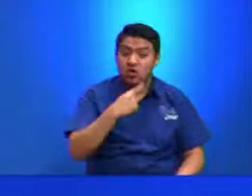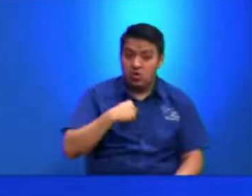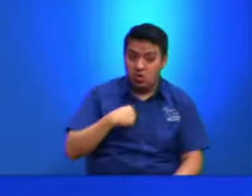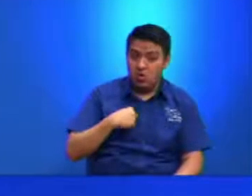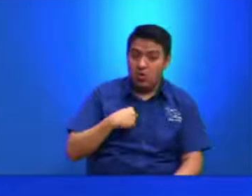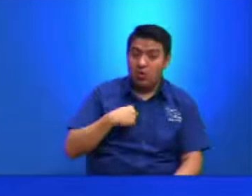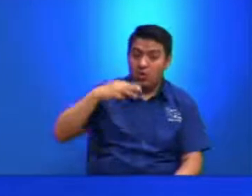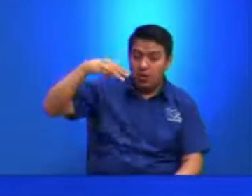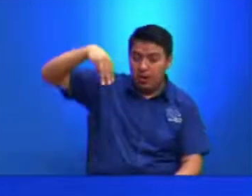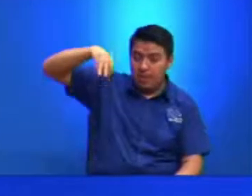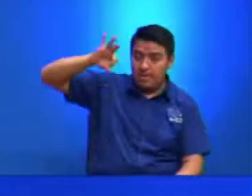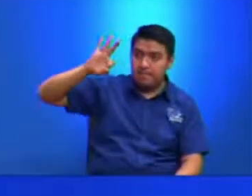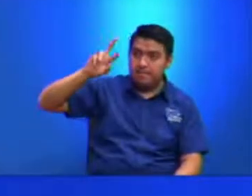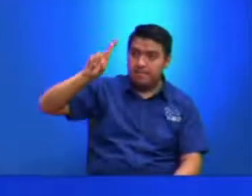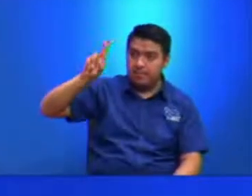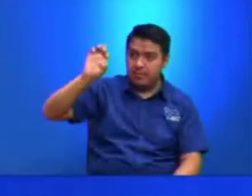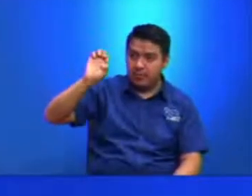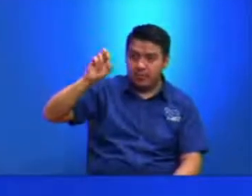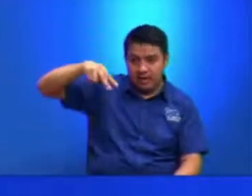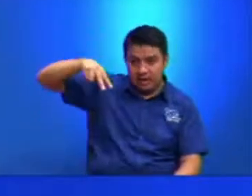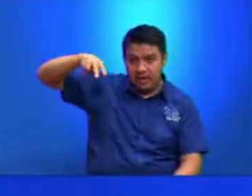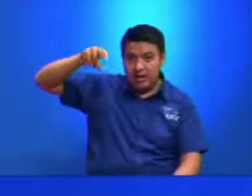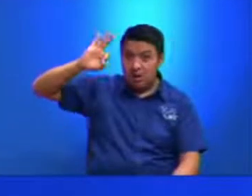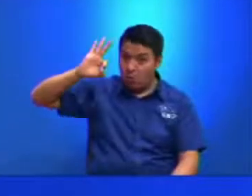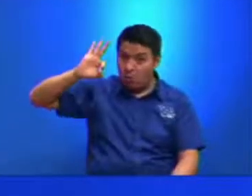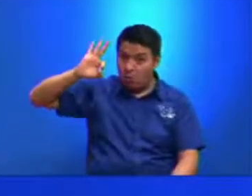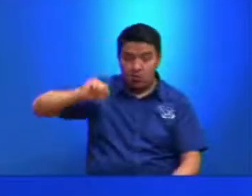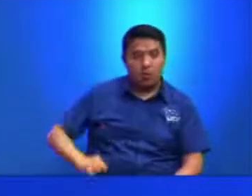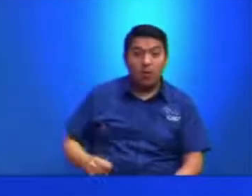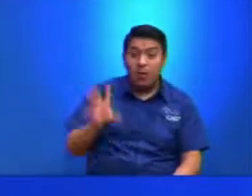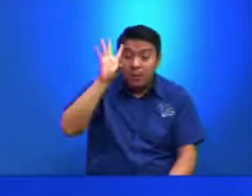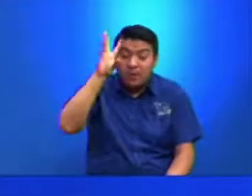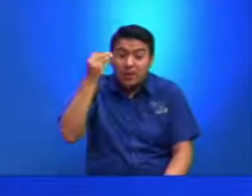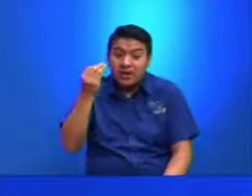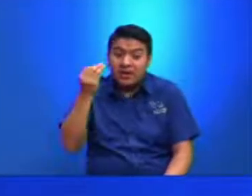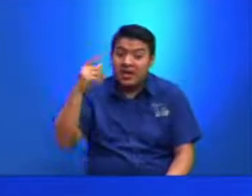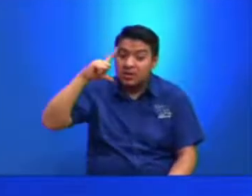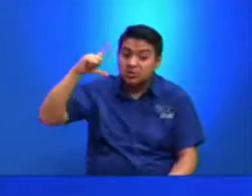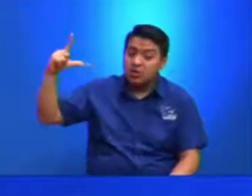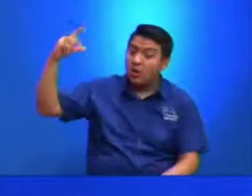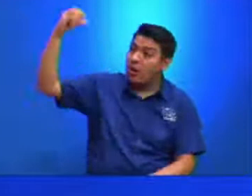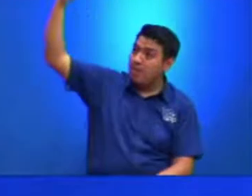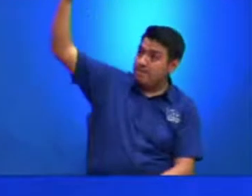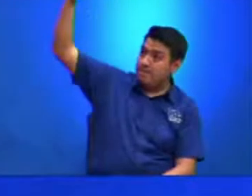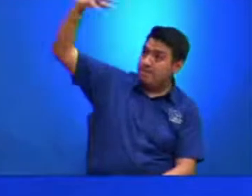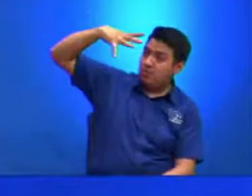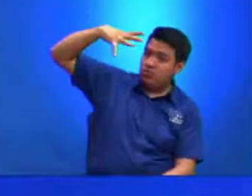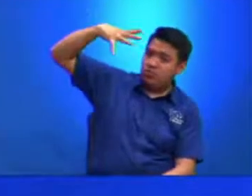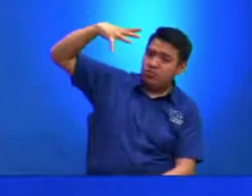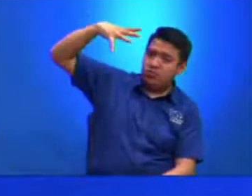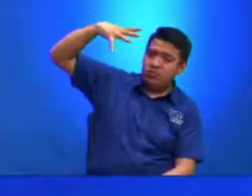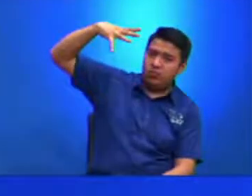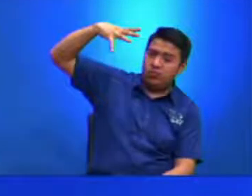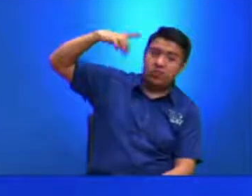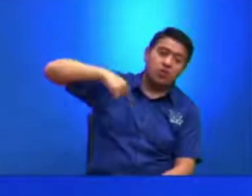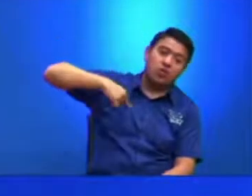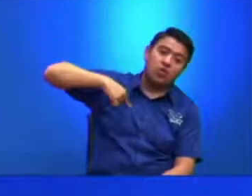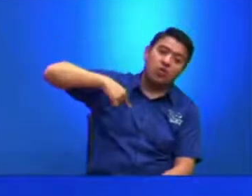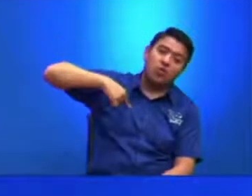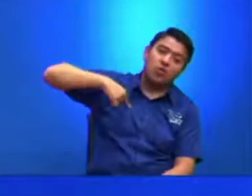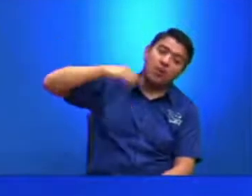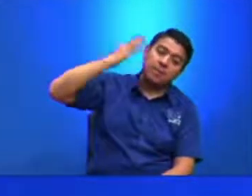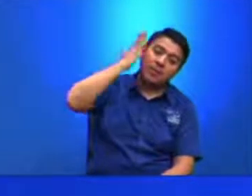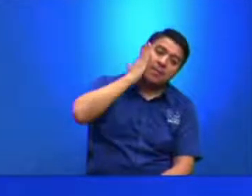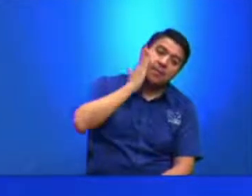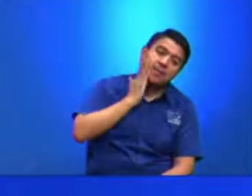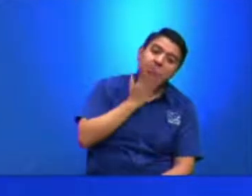estoy mencionando en este momento, estaba en Aram. En el capítulo 1 del Cantar de los Cantares, ella estaba en Aram. Sí me estoy